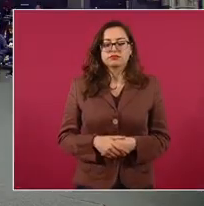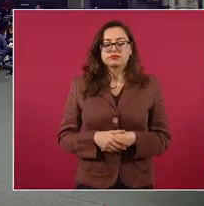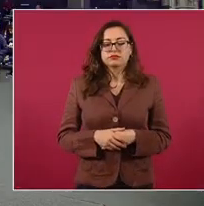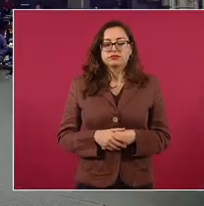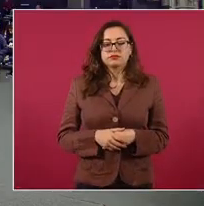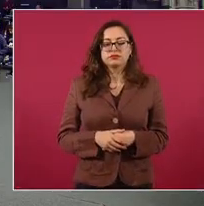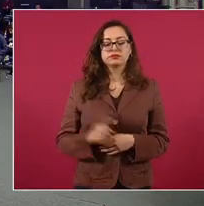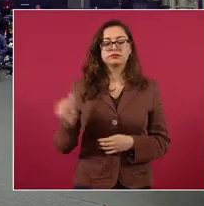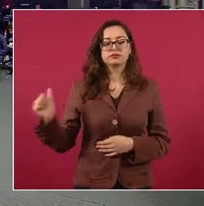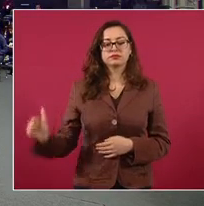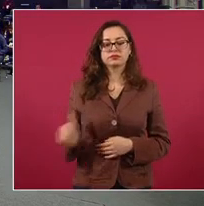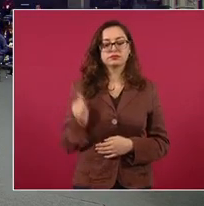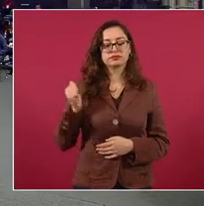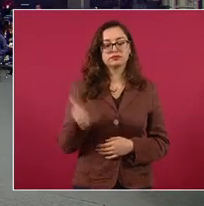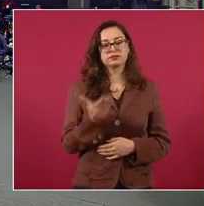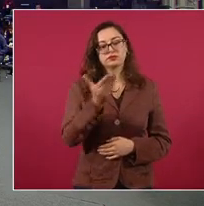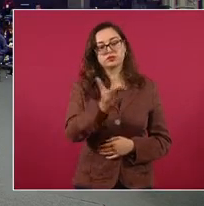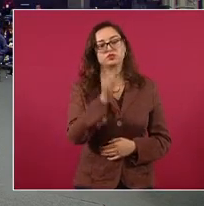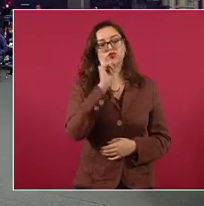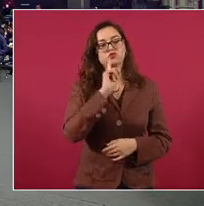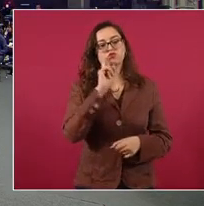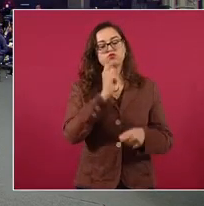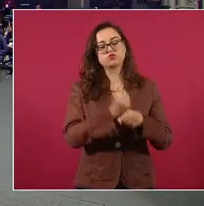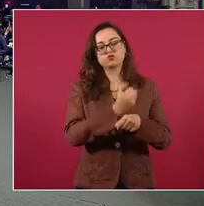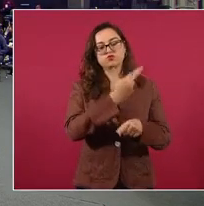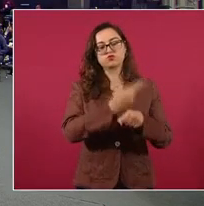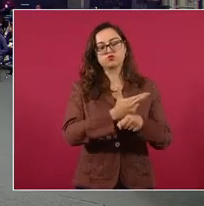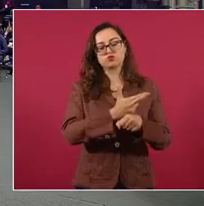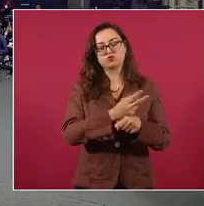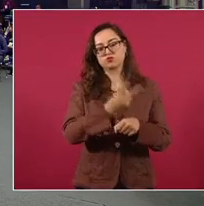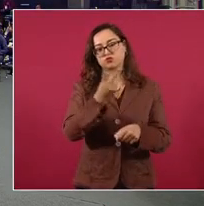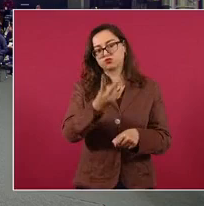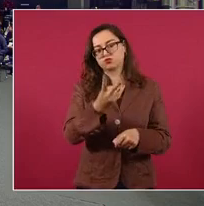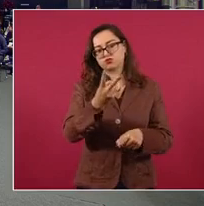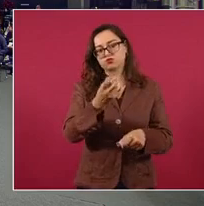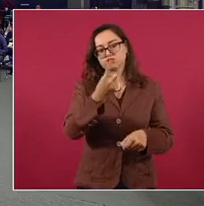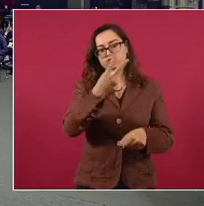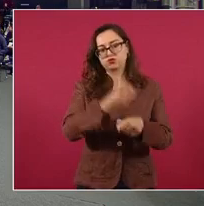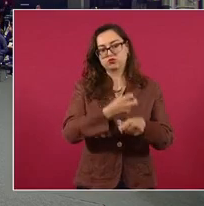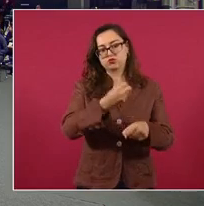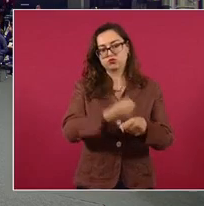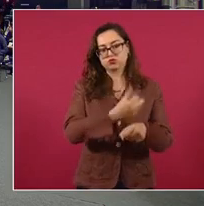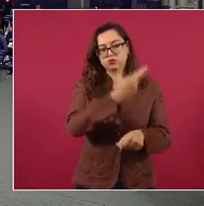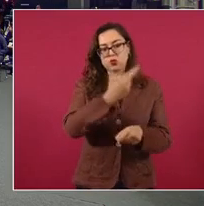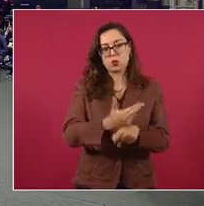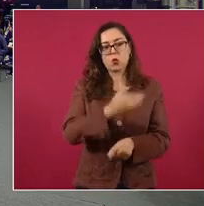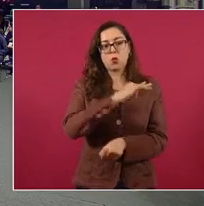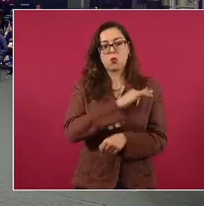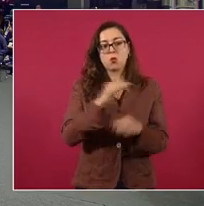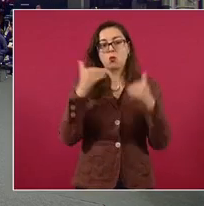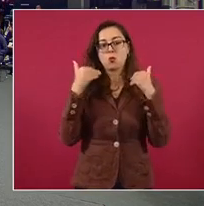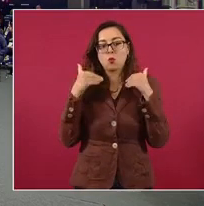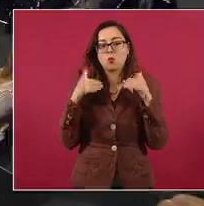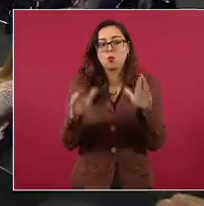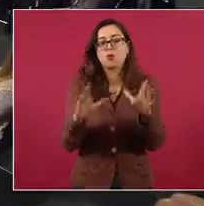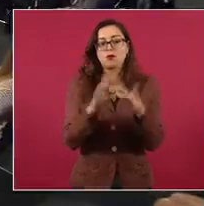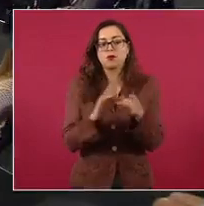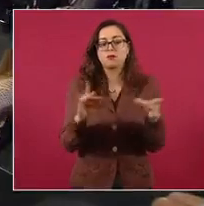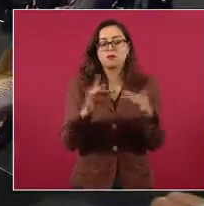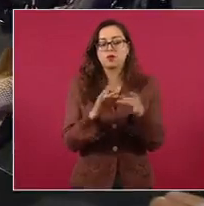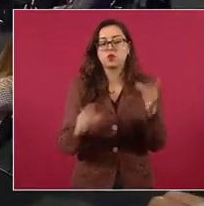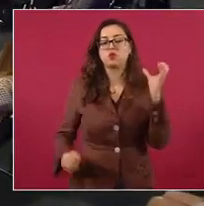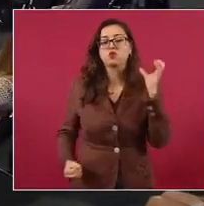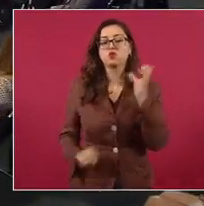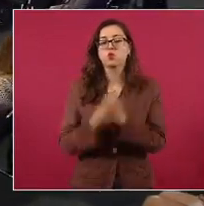Aprovechando que están aquí la secretaria y los subsecretarios, si nos pudiera dar una postura sobre este nuevo proyecto del ministro Luis María